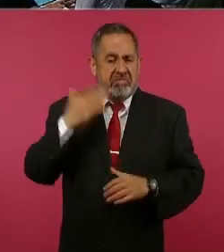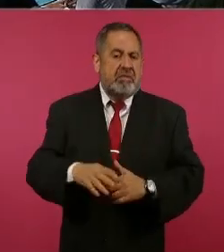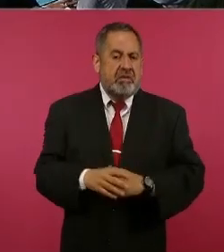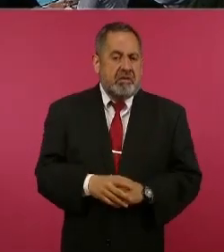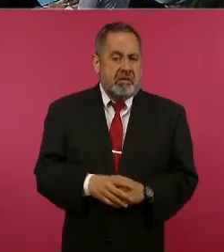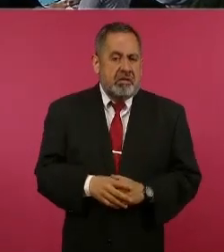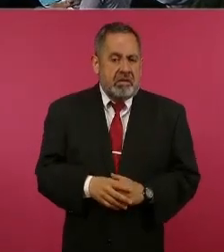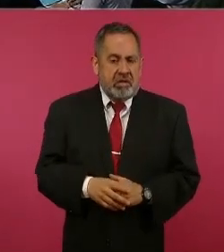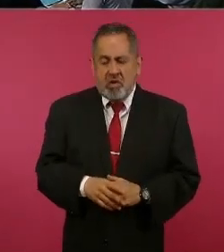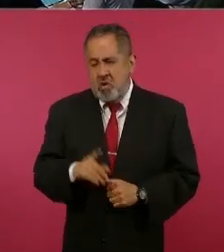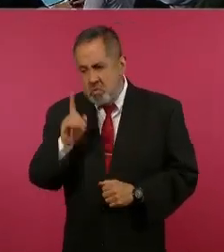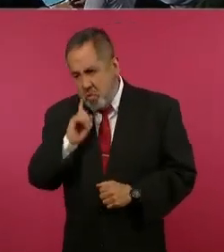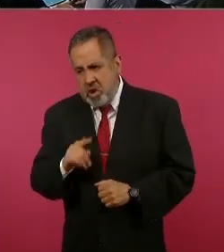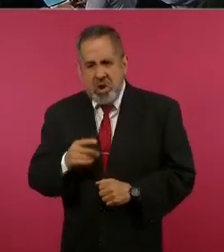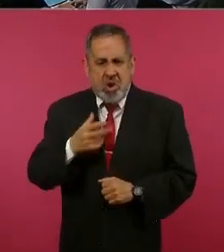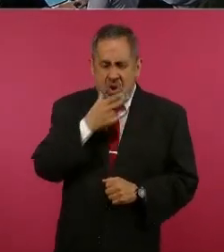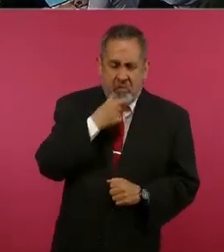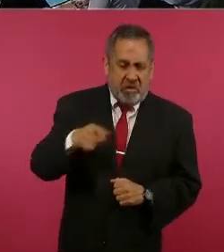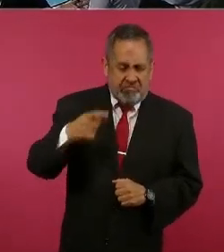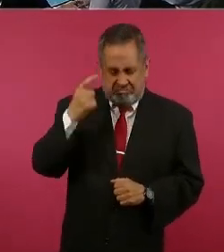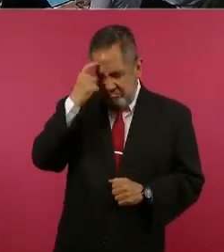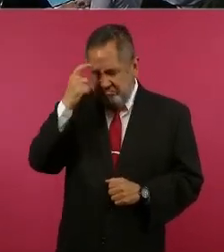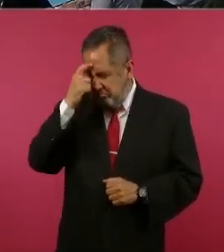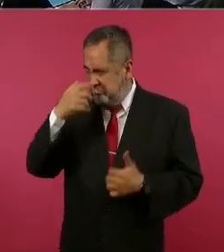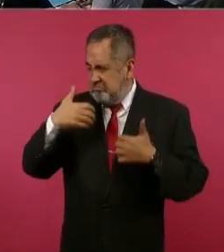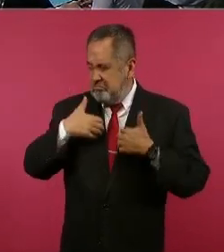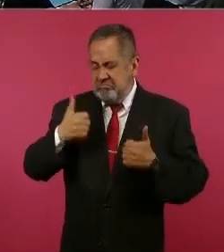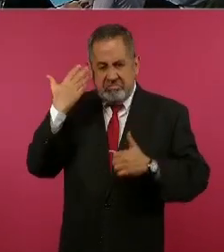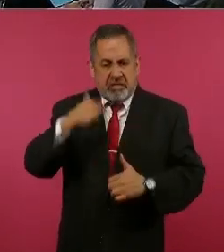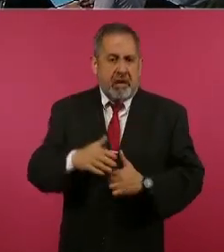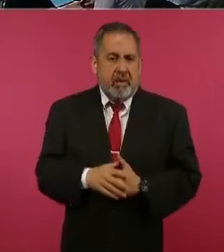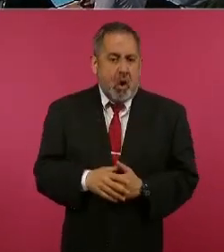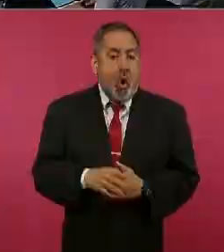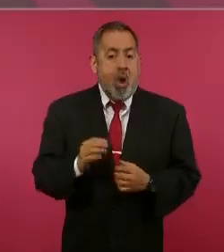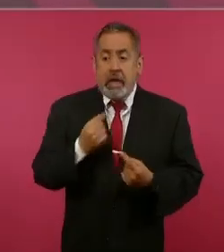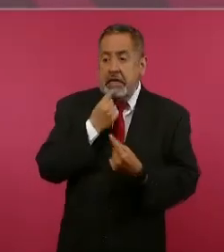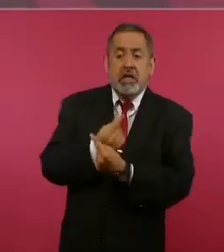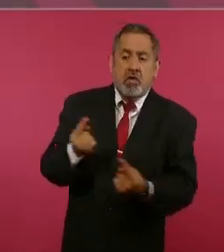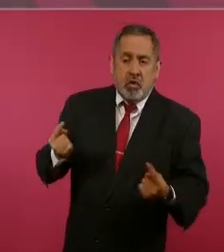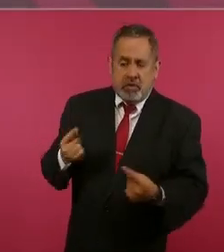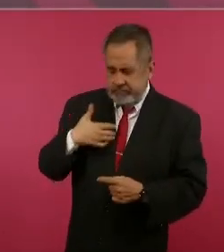a una mujer, a un hombre consciente. Bueno, los niños.